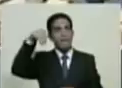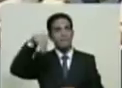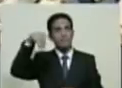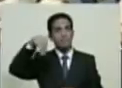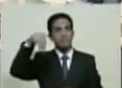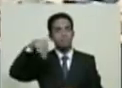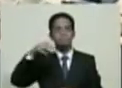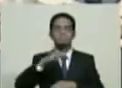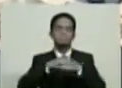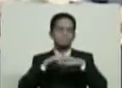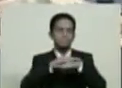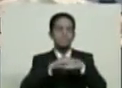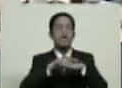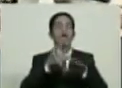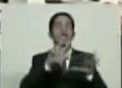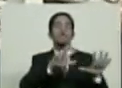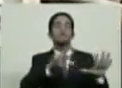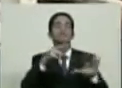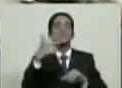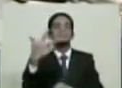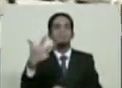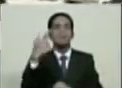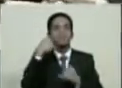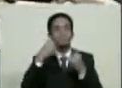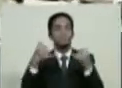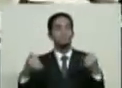83 metros de cable, alrededor de 3 toneladas,